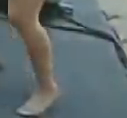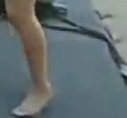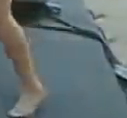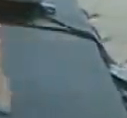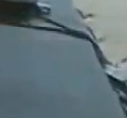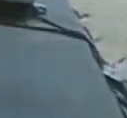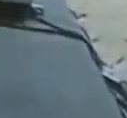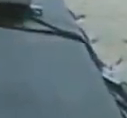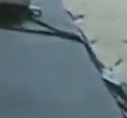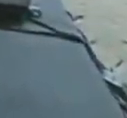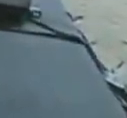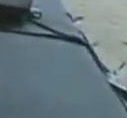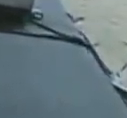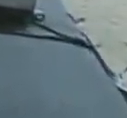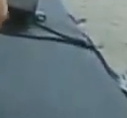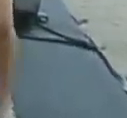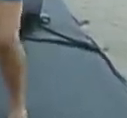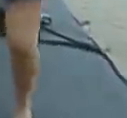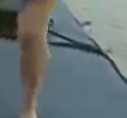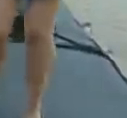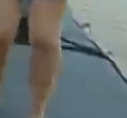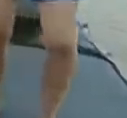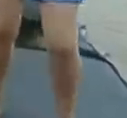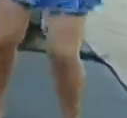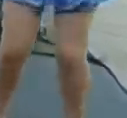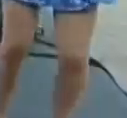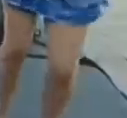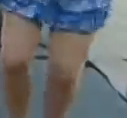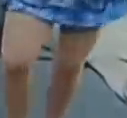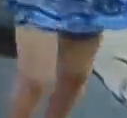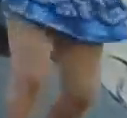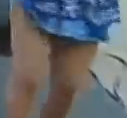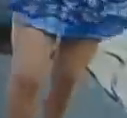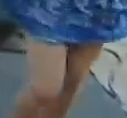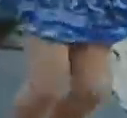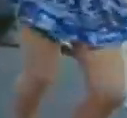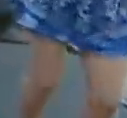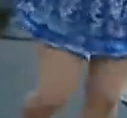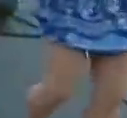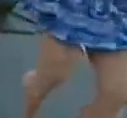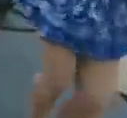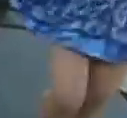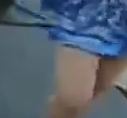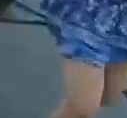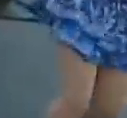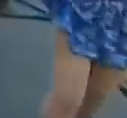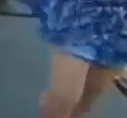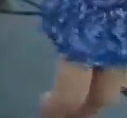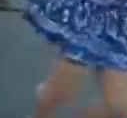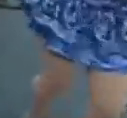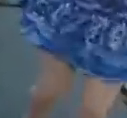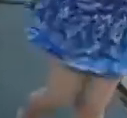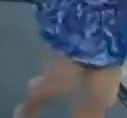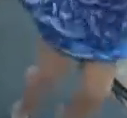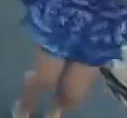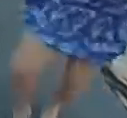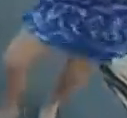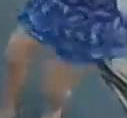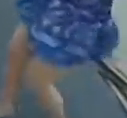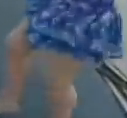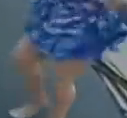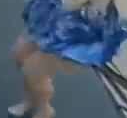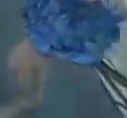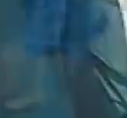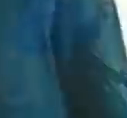Isidor, Isidora, bomba, qué alegre suena, bomba, compartas vienen, bomba, es el Galicio, bomba,